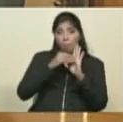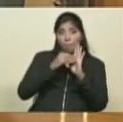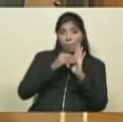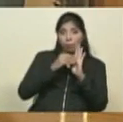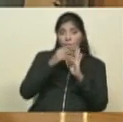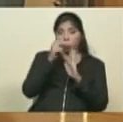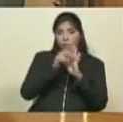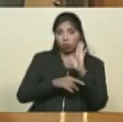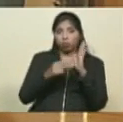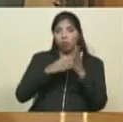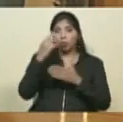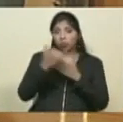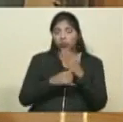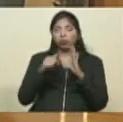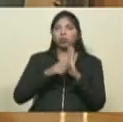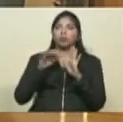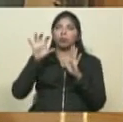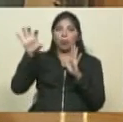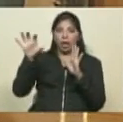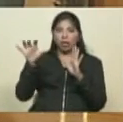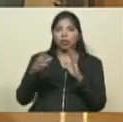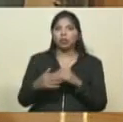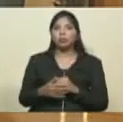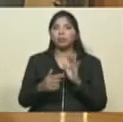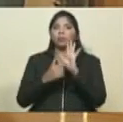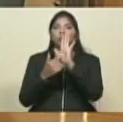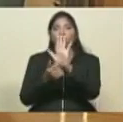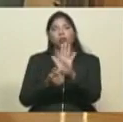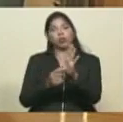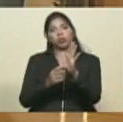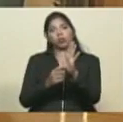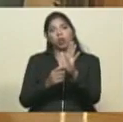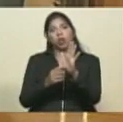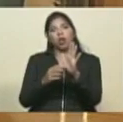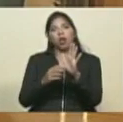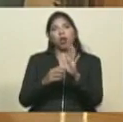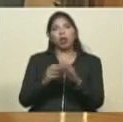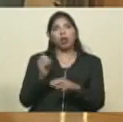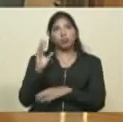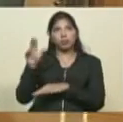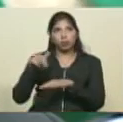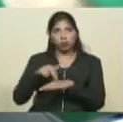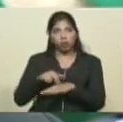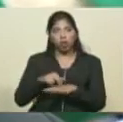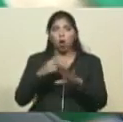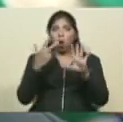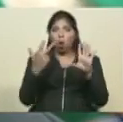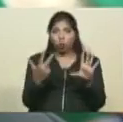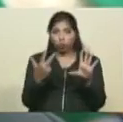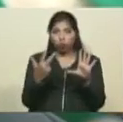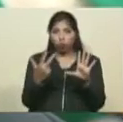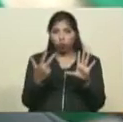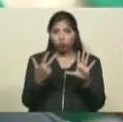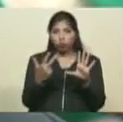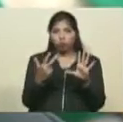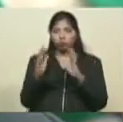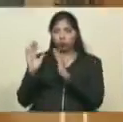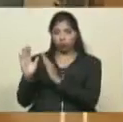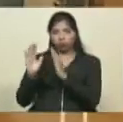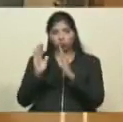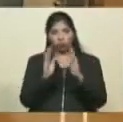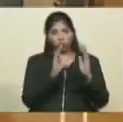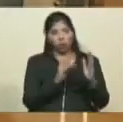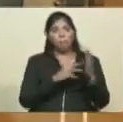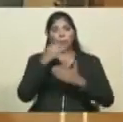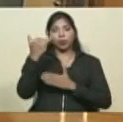decidido presentar al Pleno de la Asamblea Nacional Constituyente 8 proyectos de ley